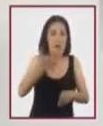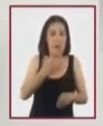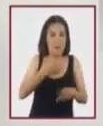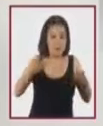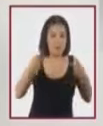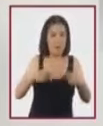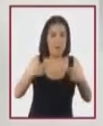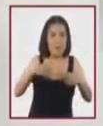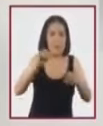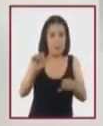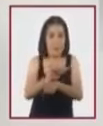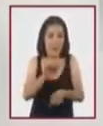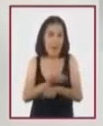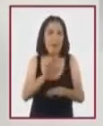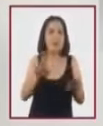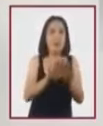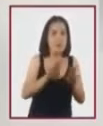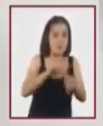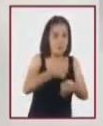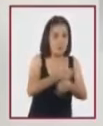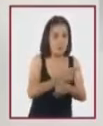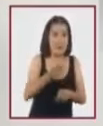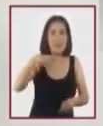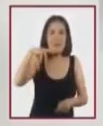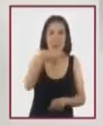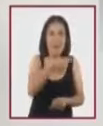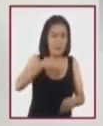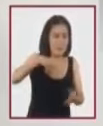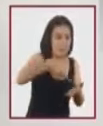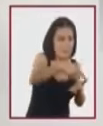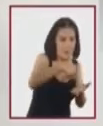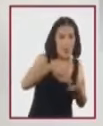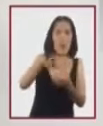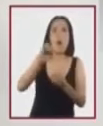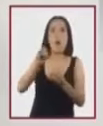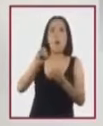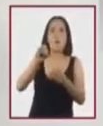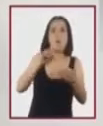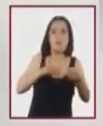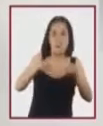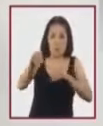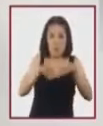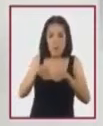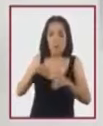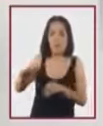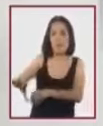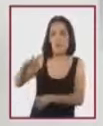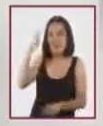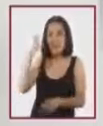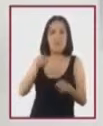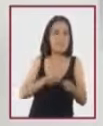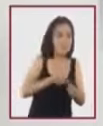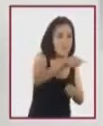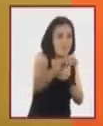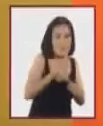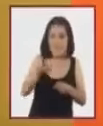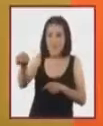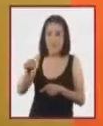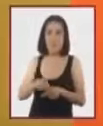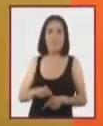los distingue es la rapidez con la cual ocurren, pues de esta depende el tiempo empleado para recorrer distancias